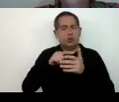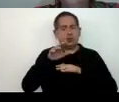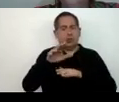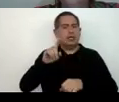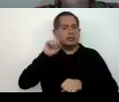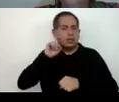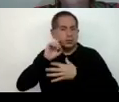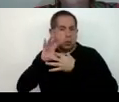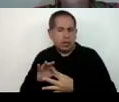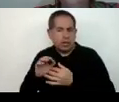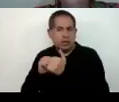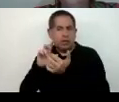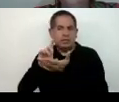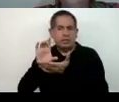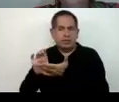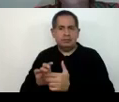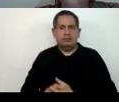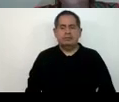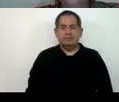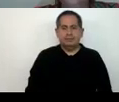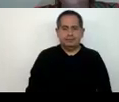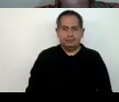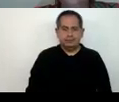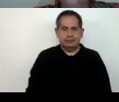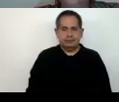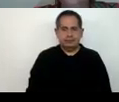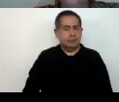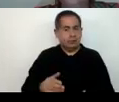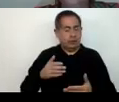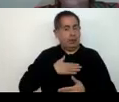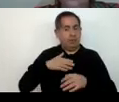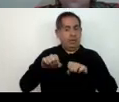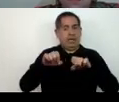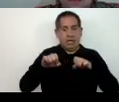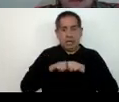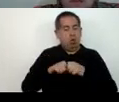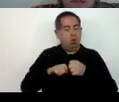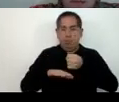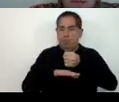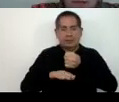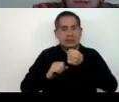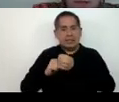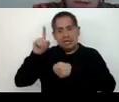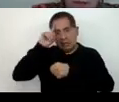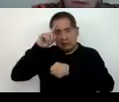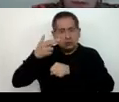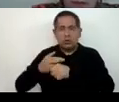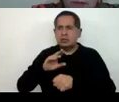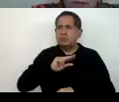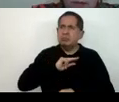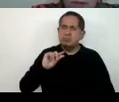y la discapacidad. Forman parte de nuestro equipo base de asesoras y asesores